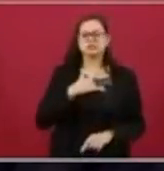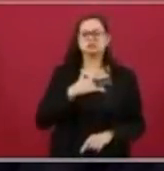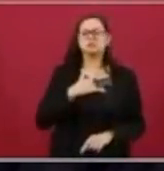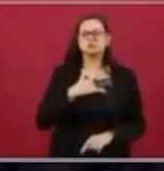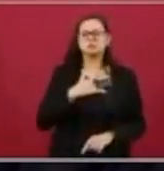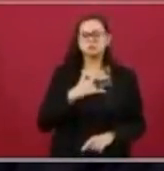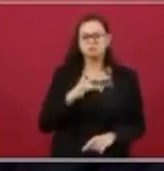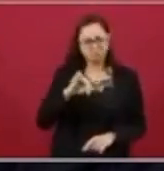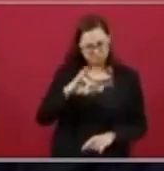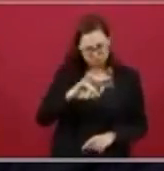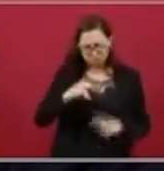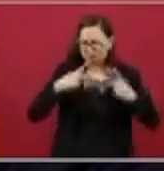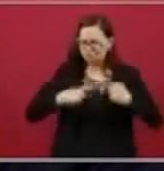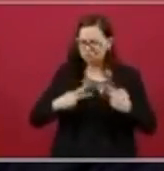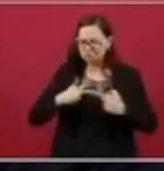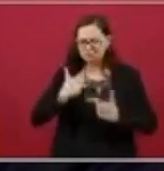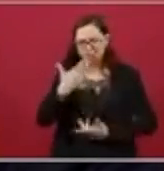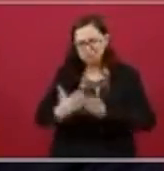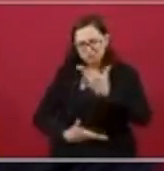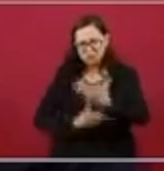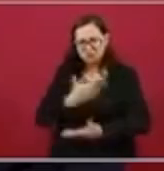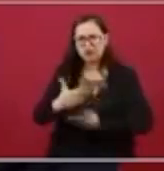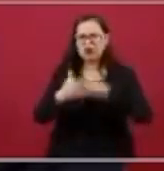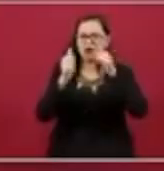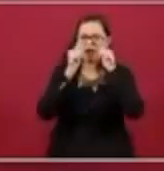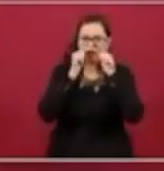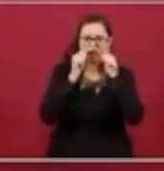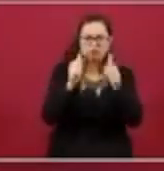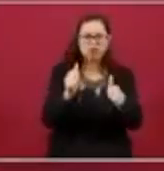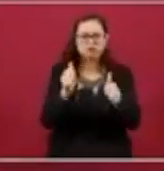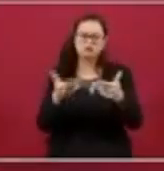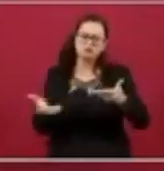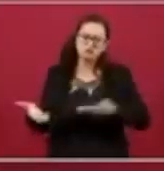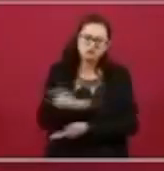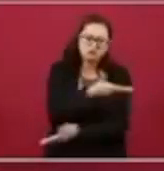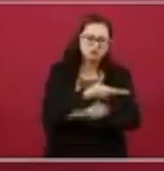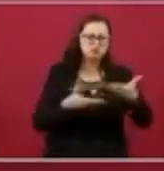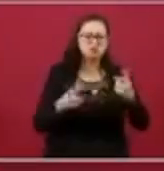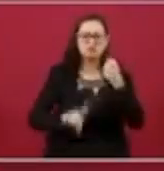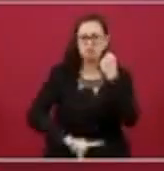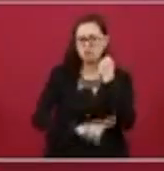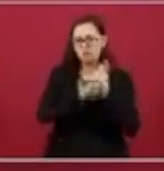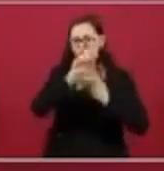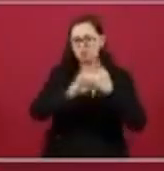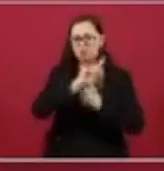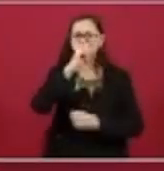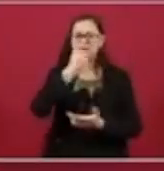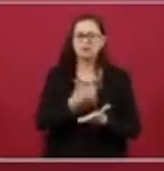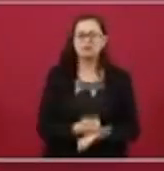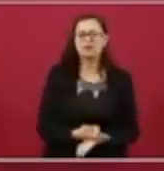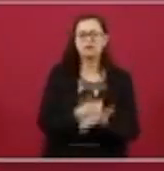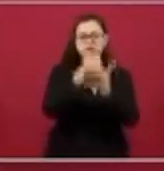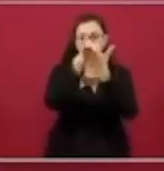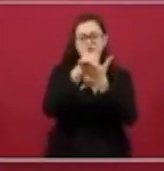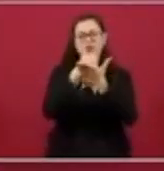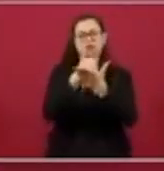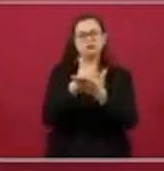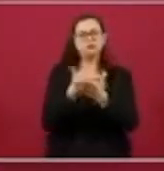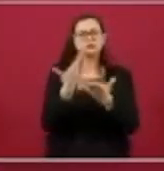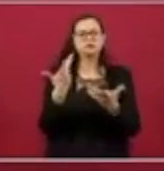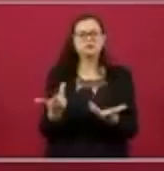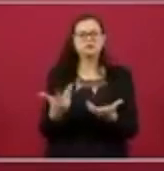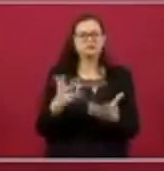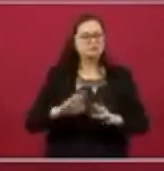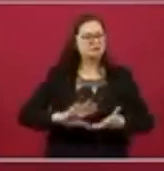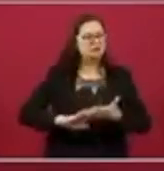de atención a la población, de ayudarnos a resolver el problema de la inseguridad y de la